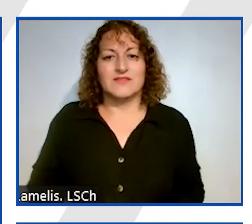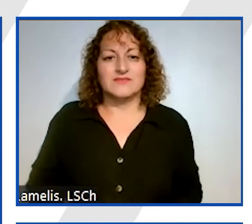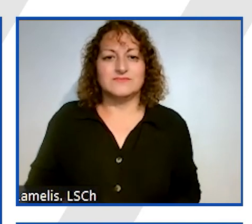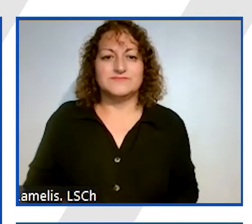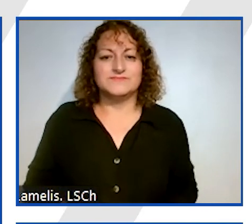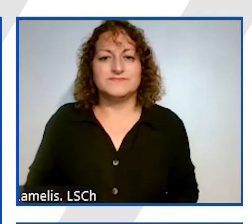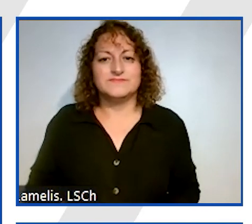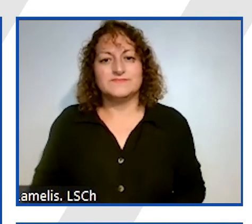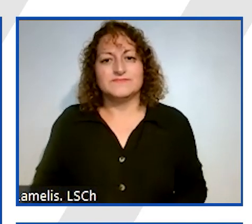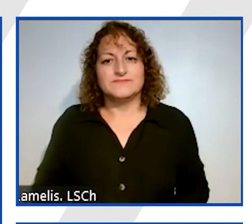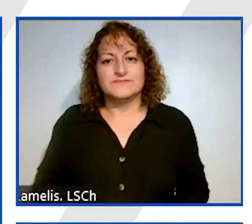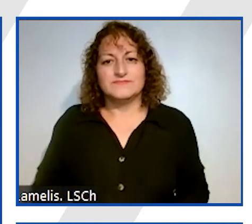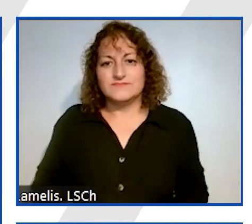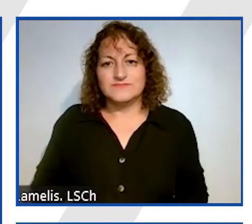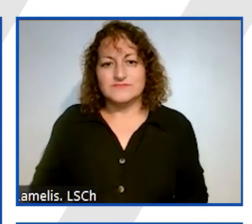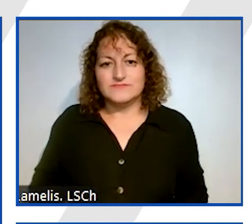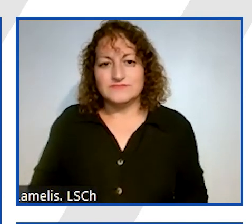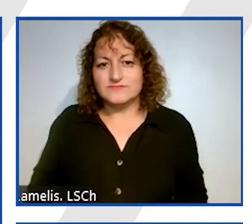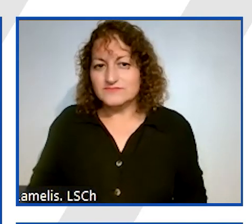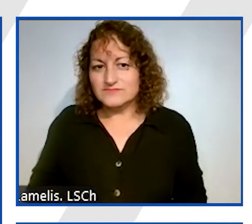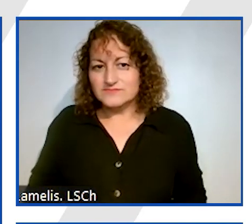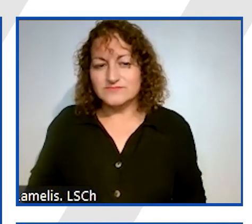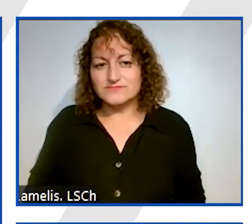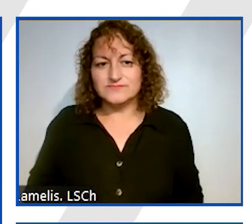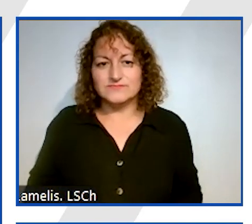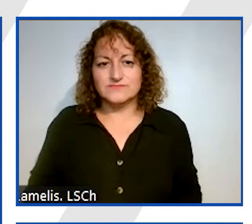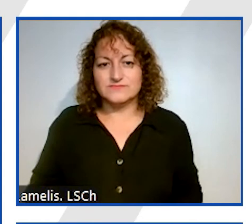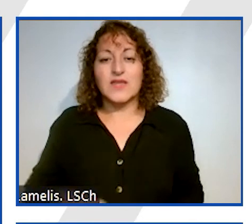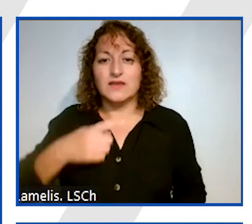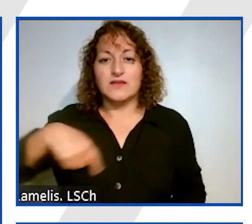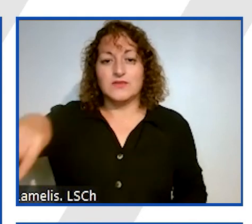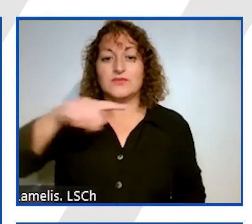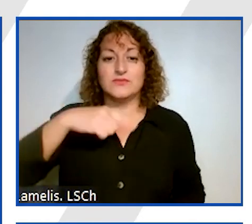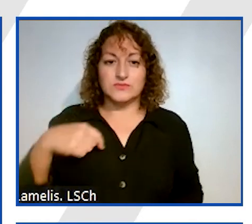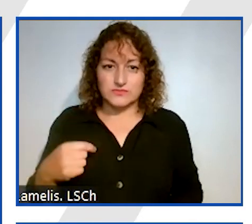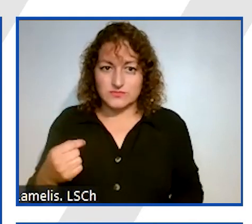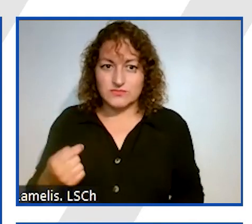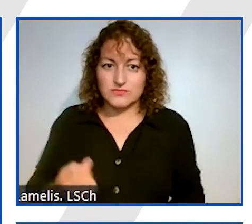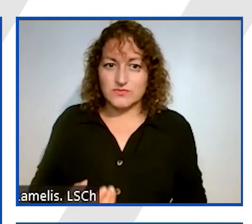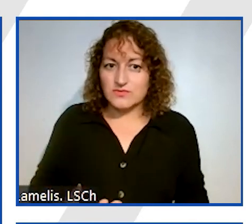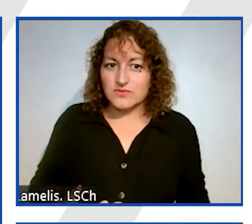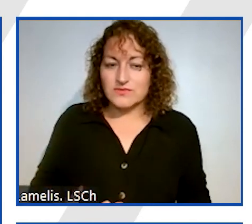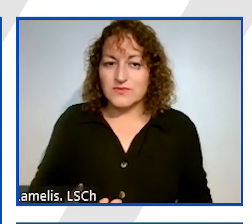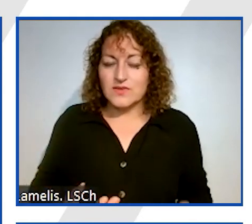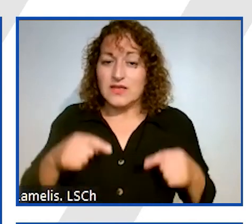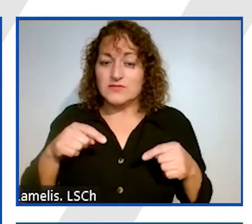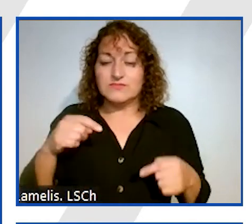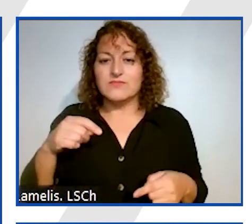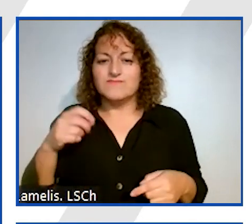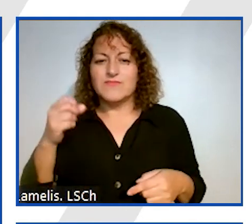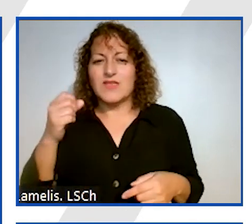tener. Y esto, bueno, les traigo el ejemplo de Australia, pero lo que vamos a hacer nosotros con estos transmisores no es algo nuevo tampoco en